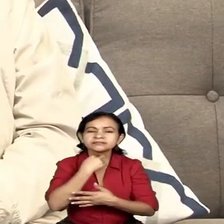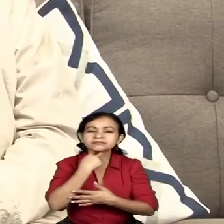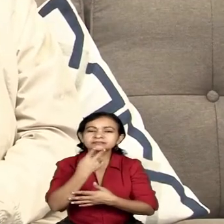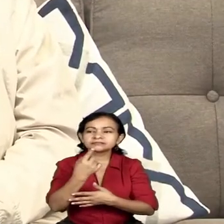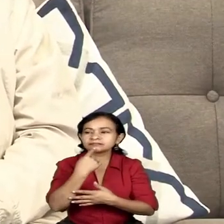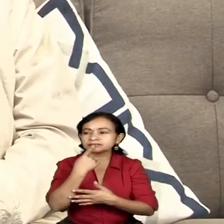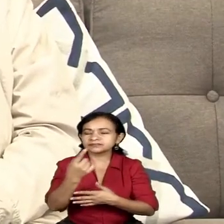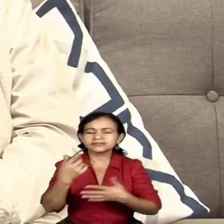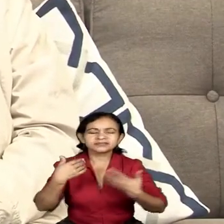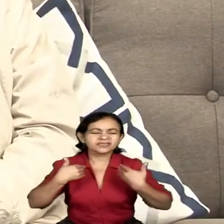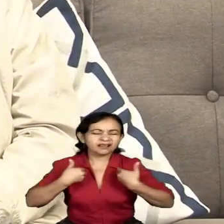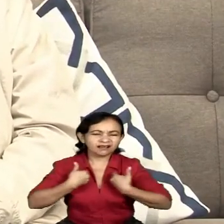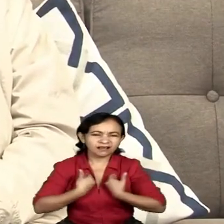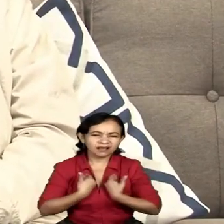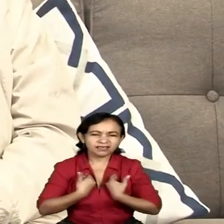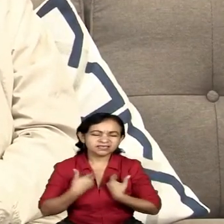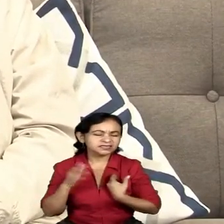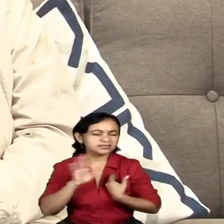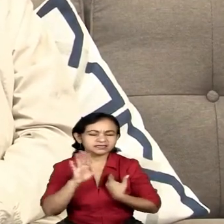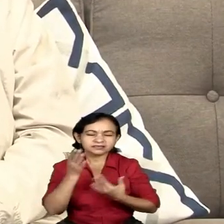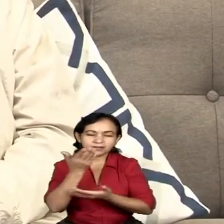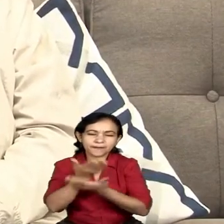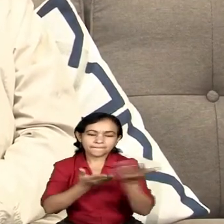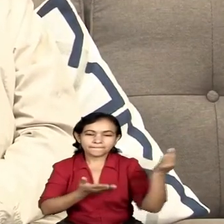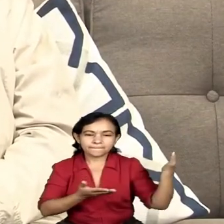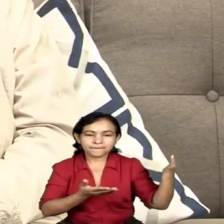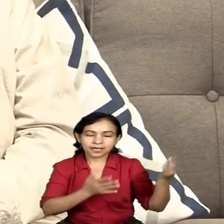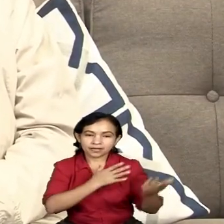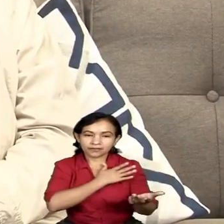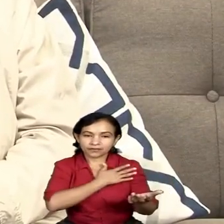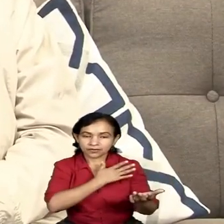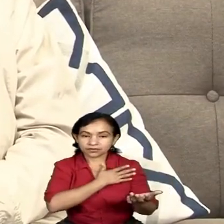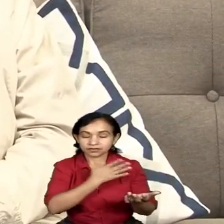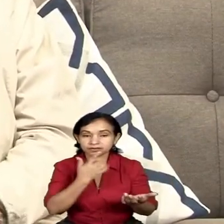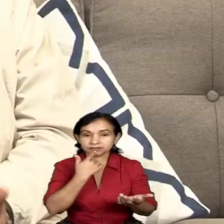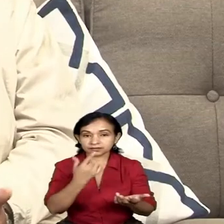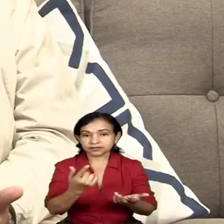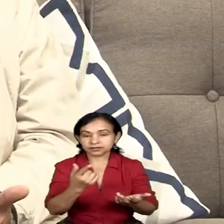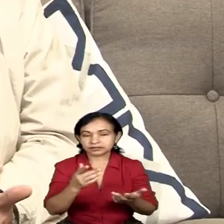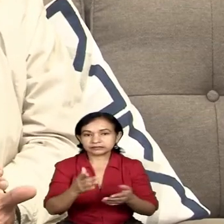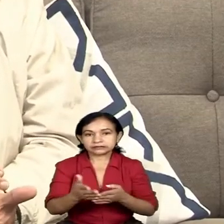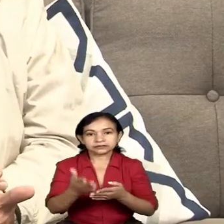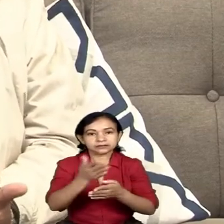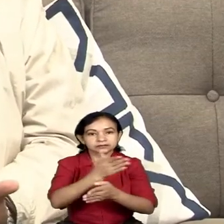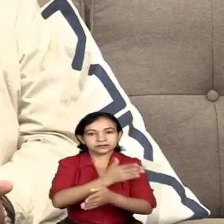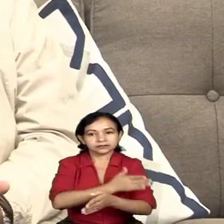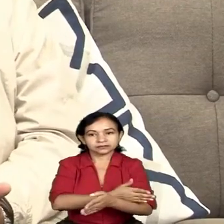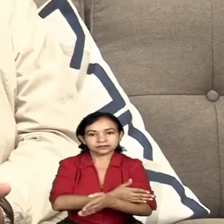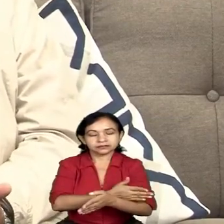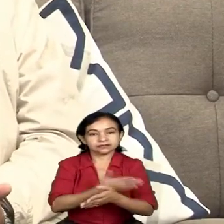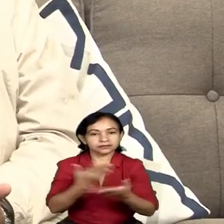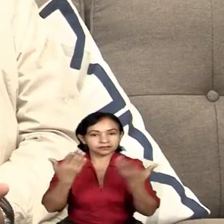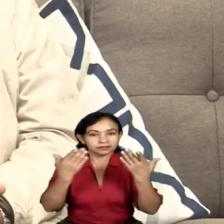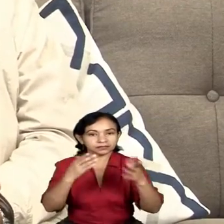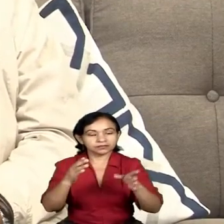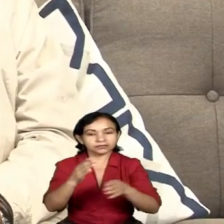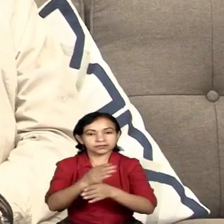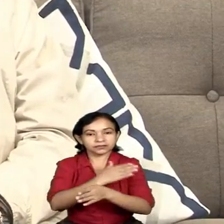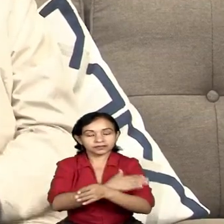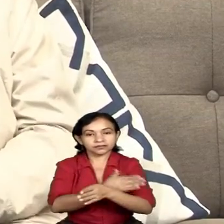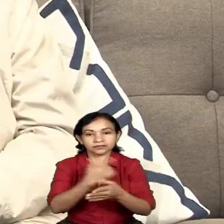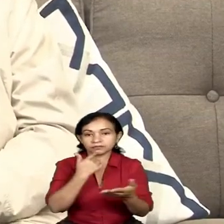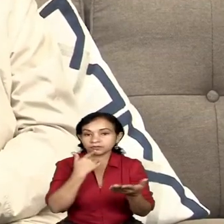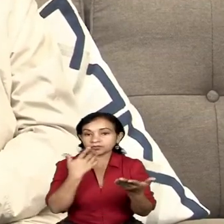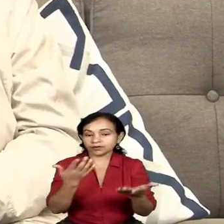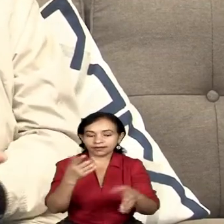de que está cansado y se va a retirar. Y eso anticipa los acontecimientos, porque no